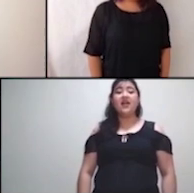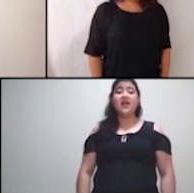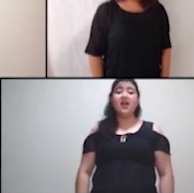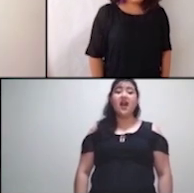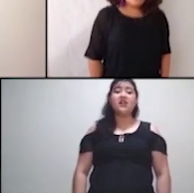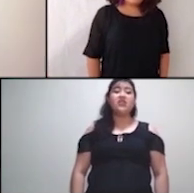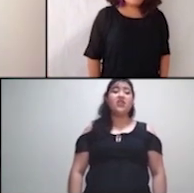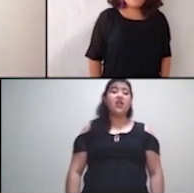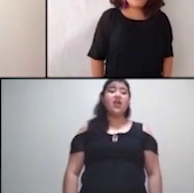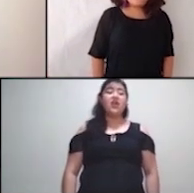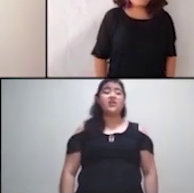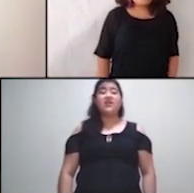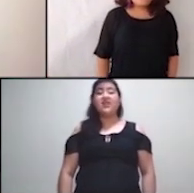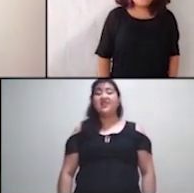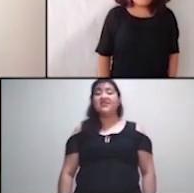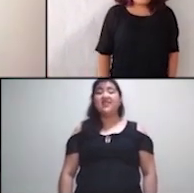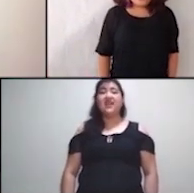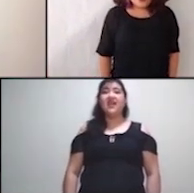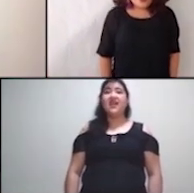2